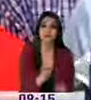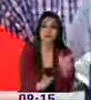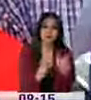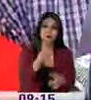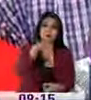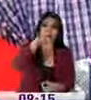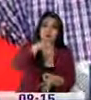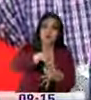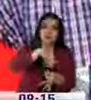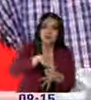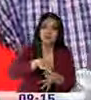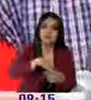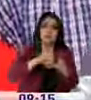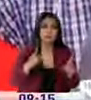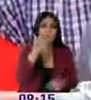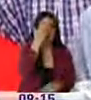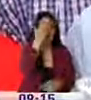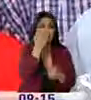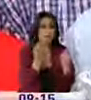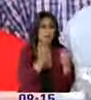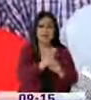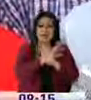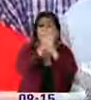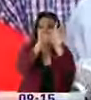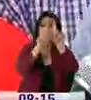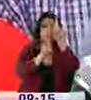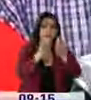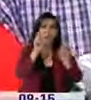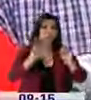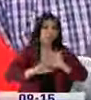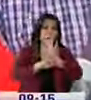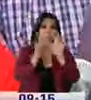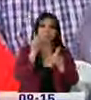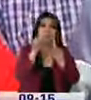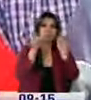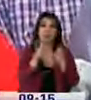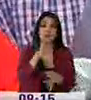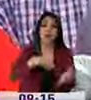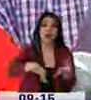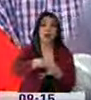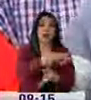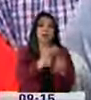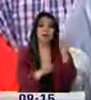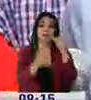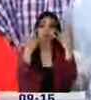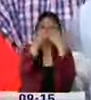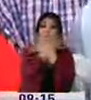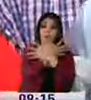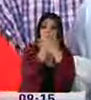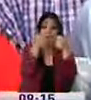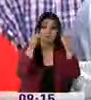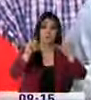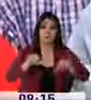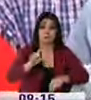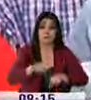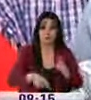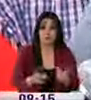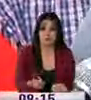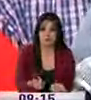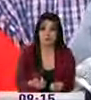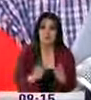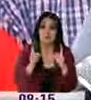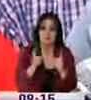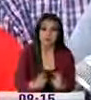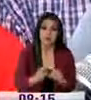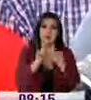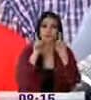gente pueda votar, tiene que saber qué le preguntan. Y cuando las preguntas son enredadas, la gente no sabe si son correctas o no. Entonces